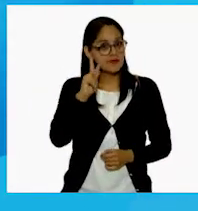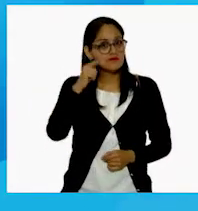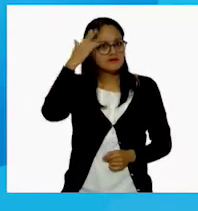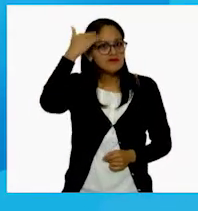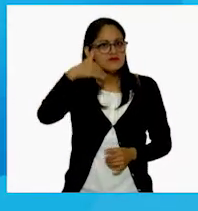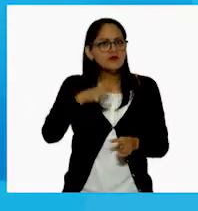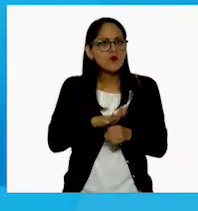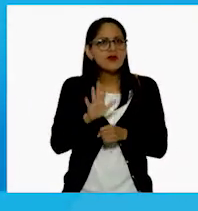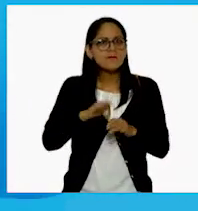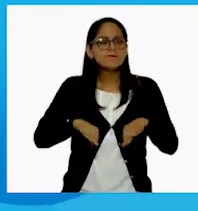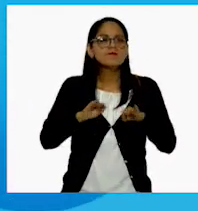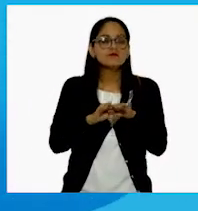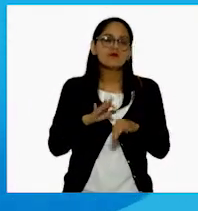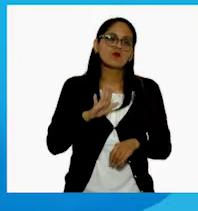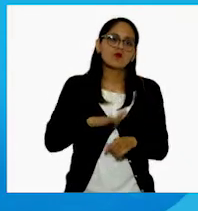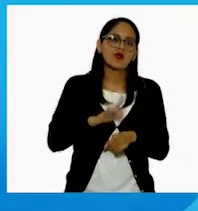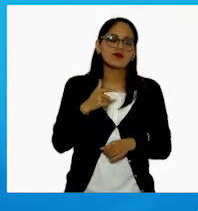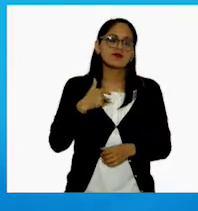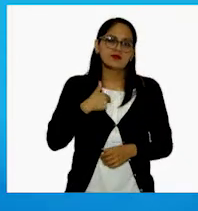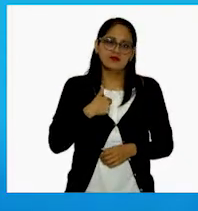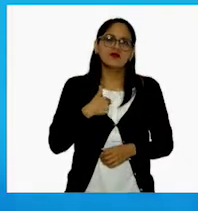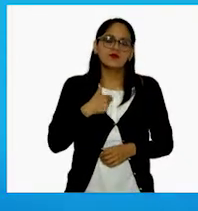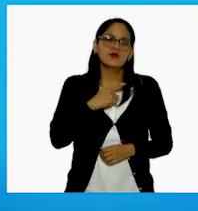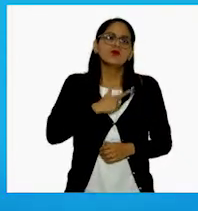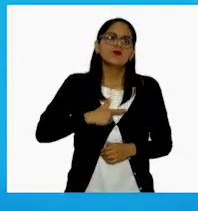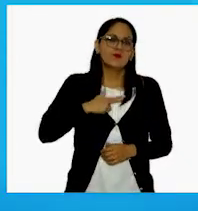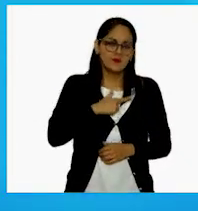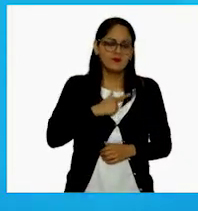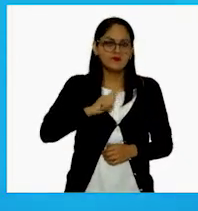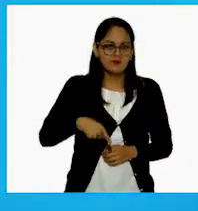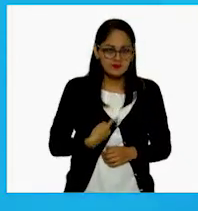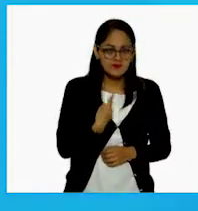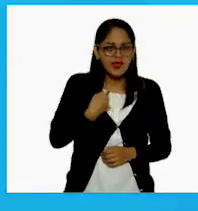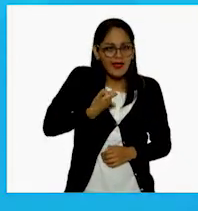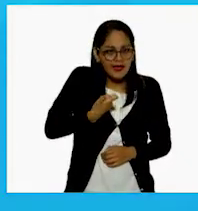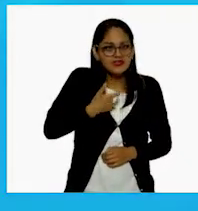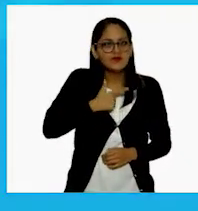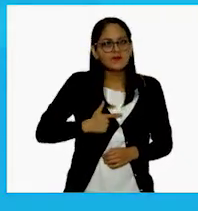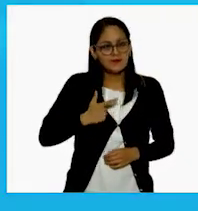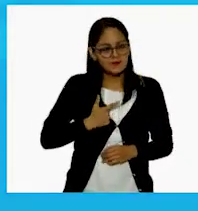importante es que siga gustándome ser como soy.